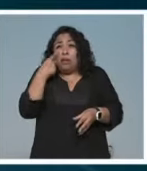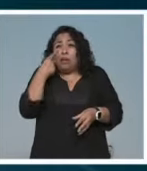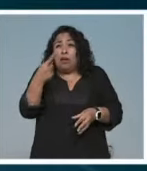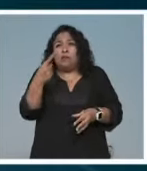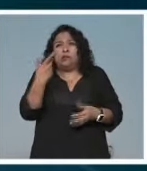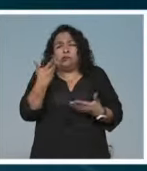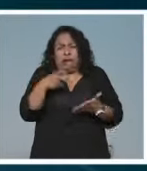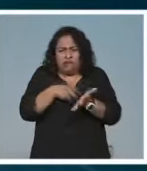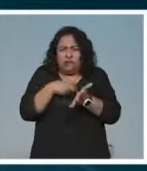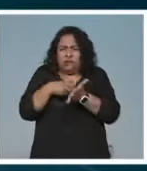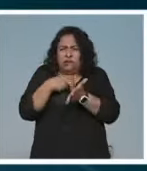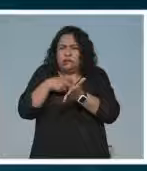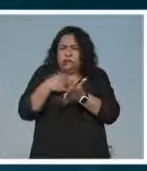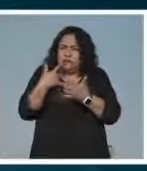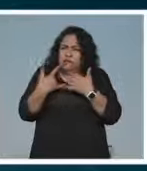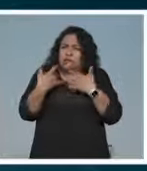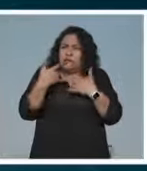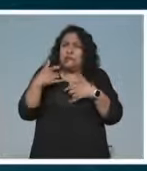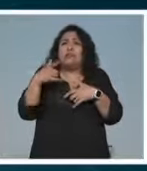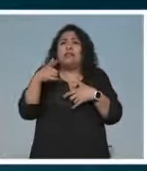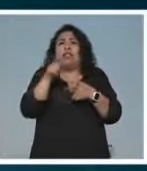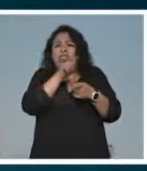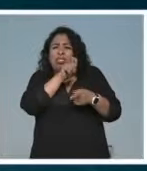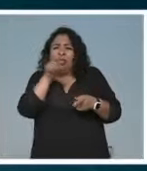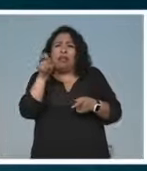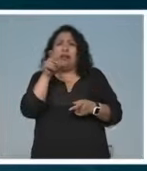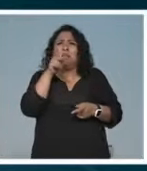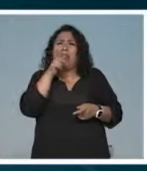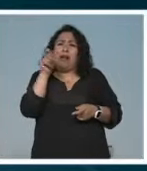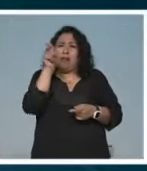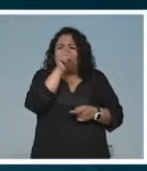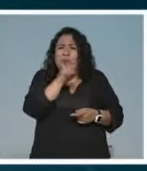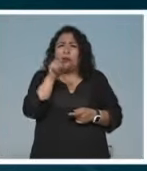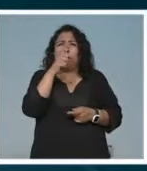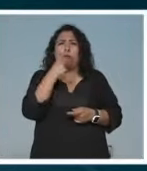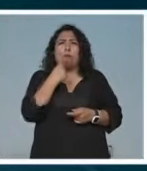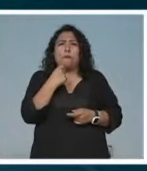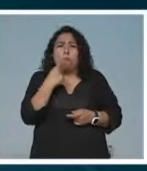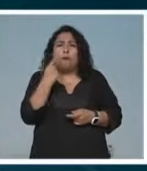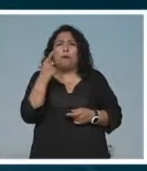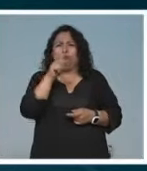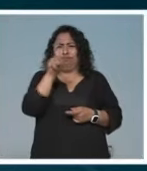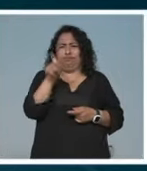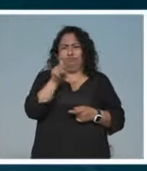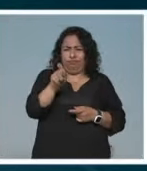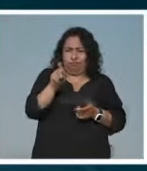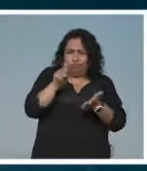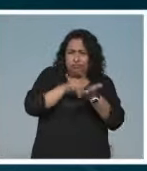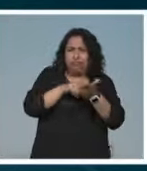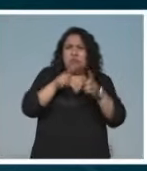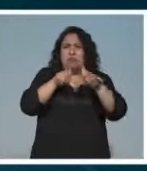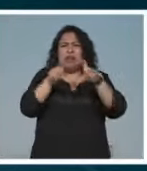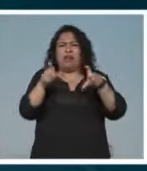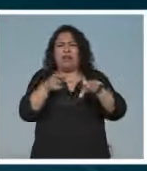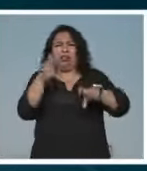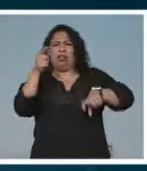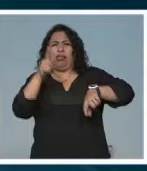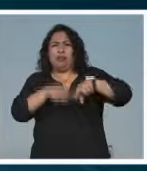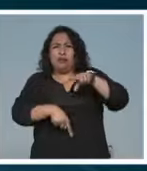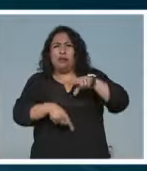febril trabajo del escritor. Subrayados, palabras encerradas con rojo, interrogantes, párrafos